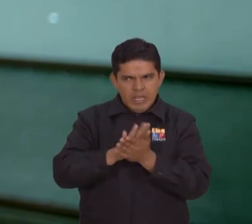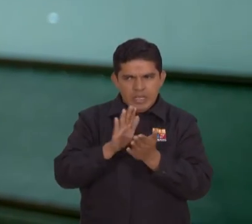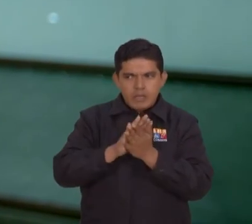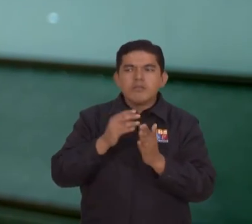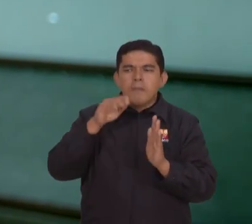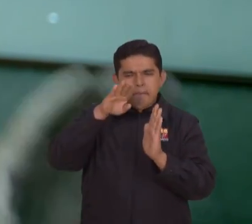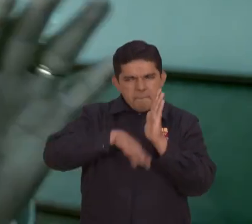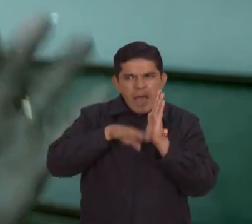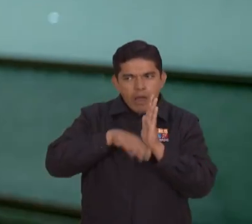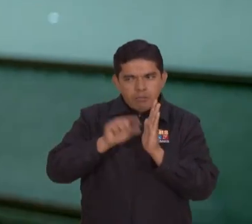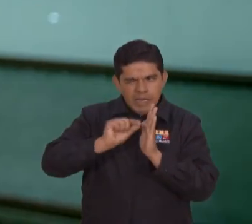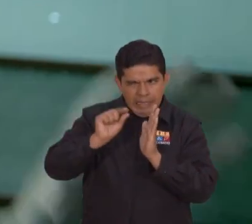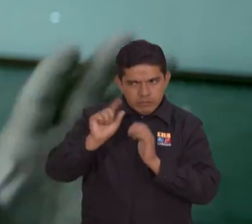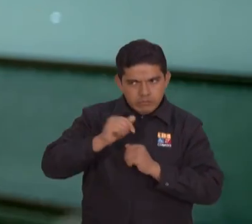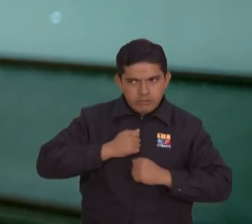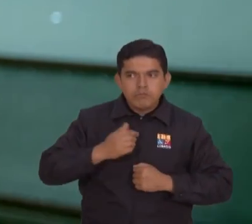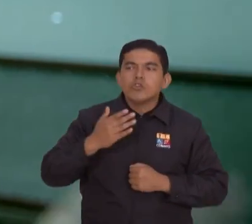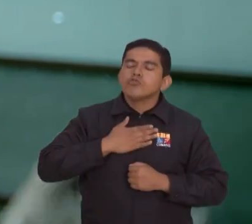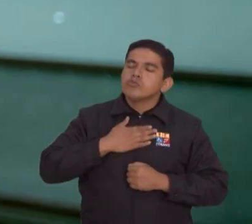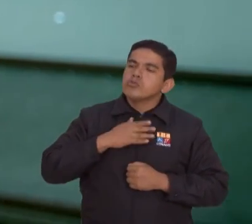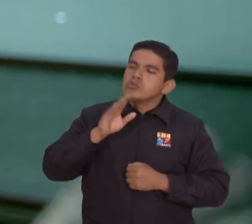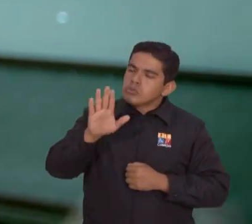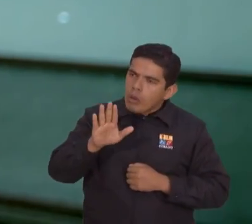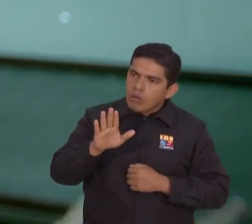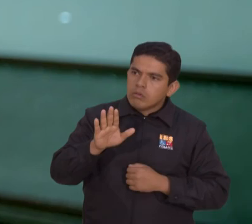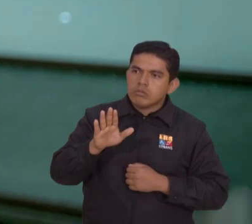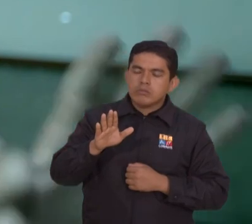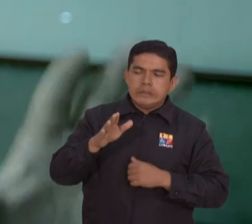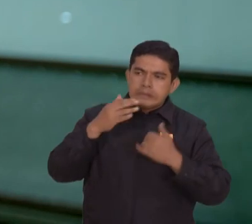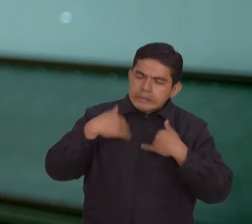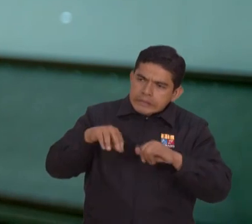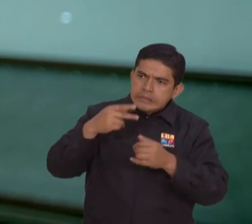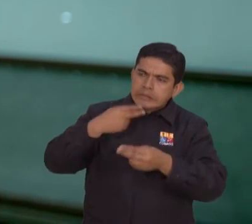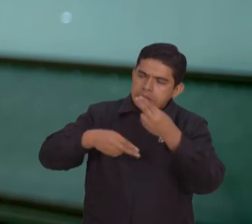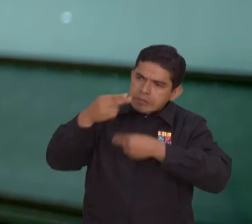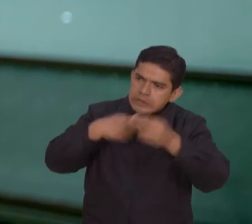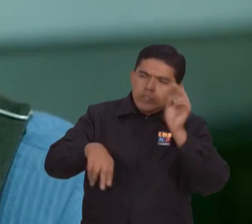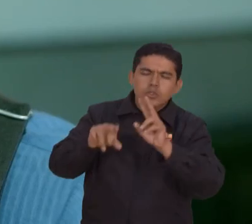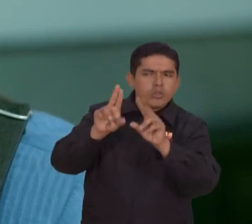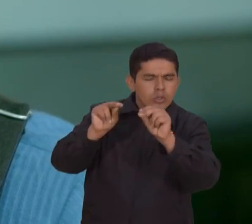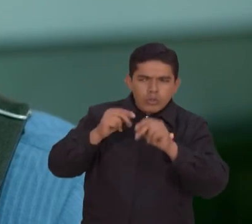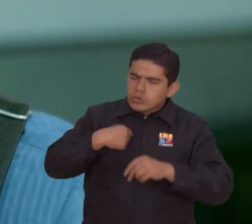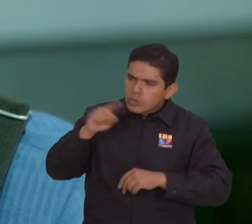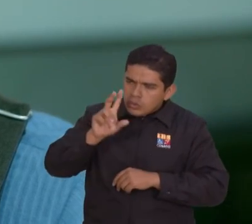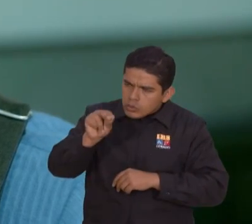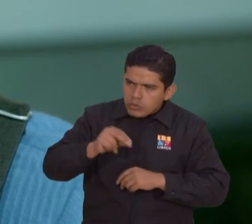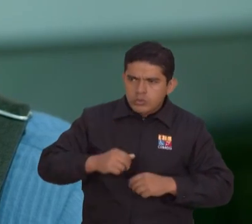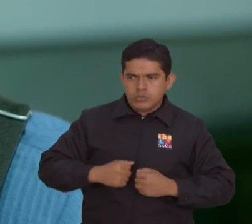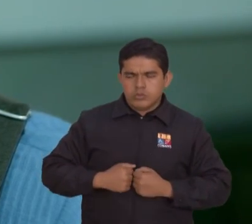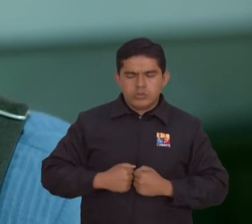interés. Yo no te puedo seguir vendiendo pastillas, Juan.